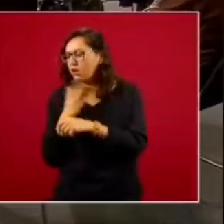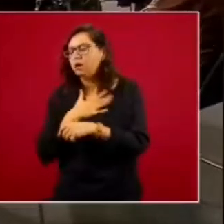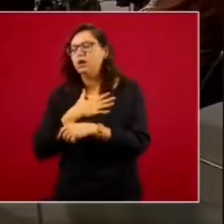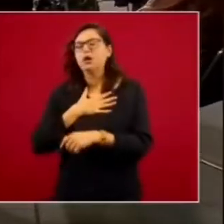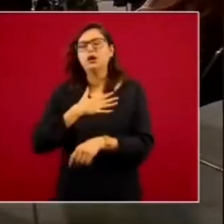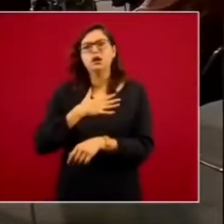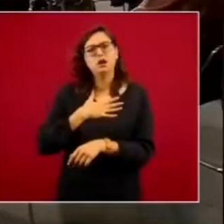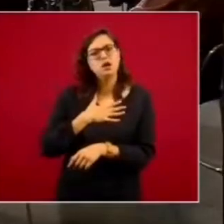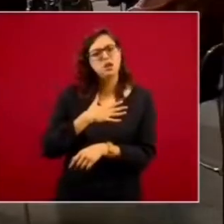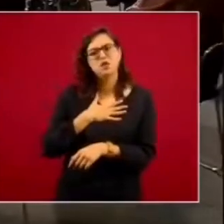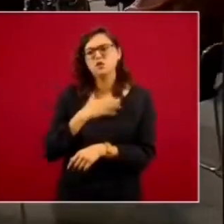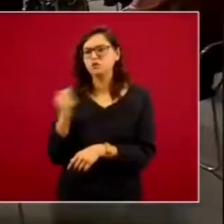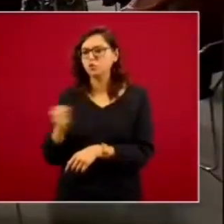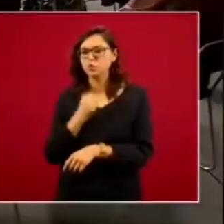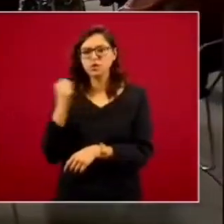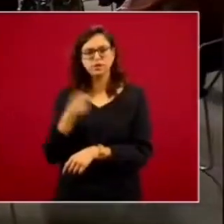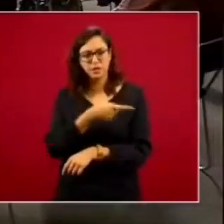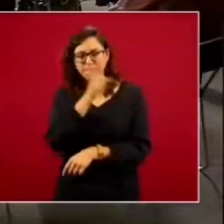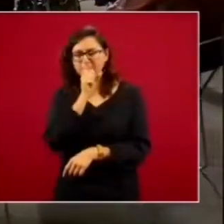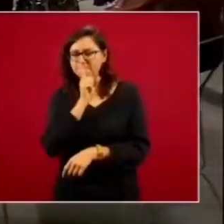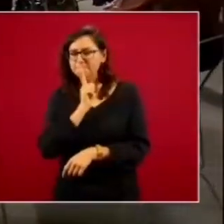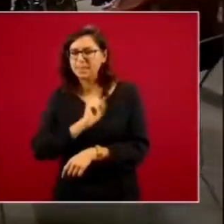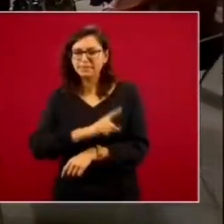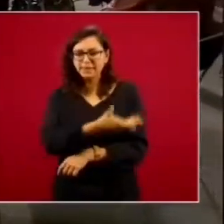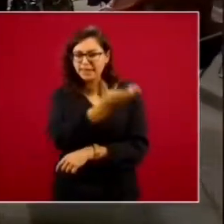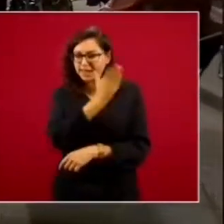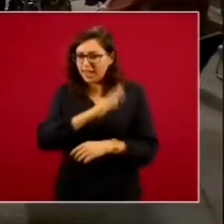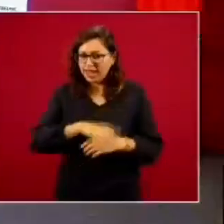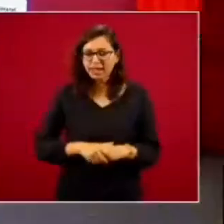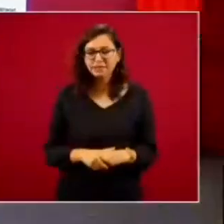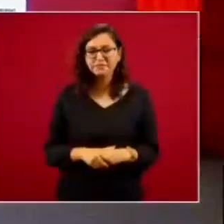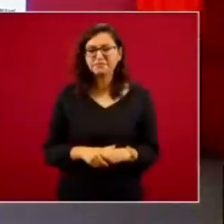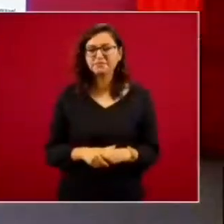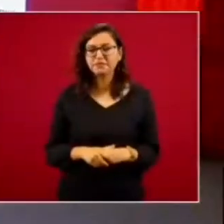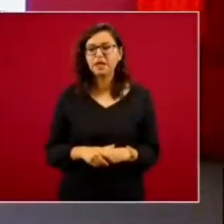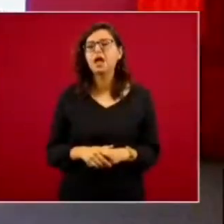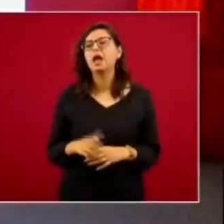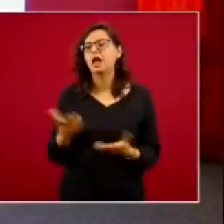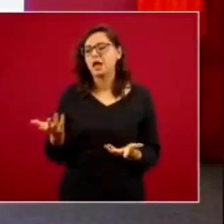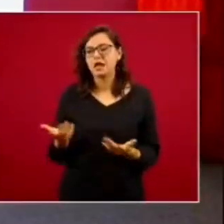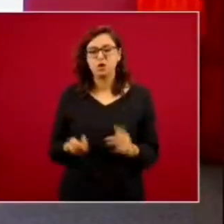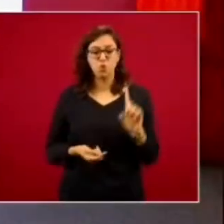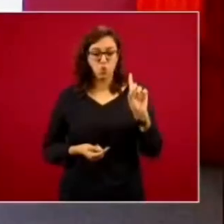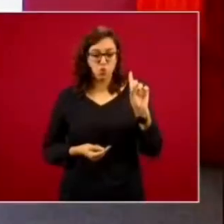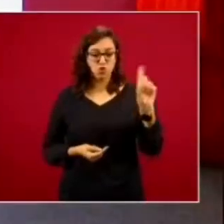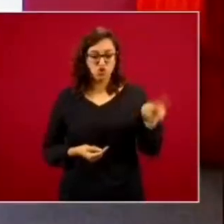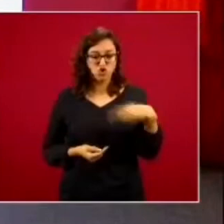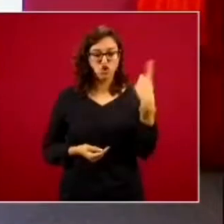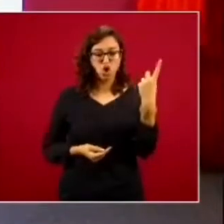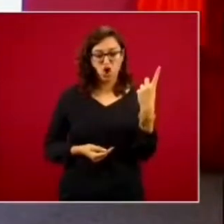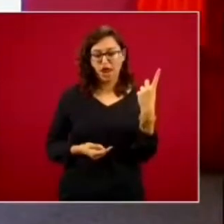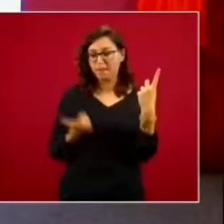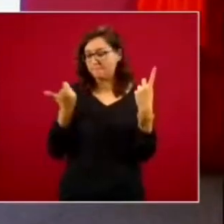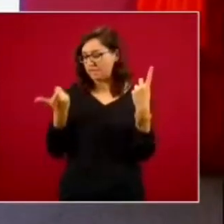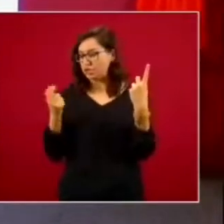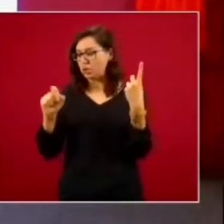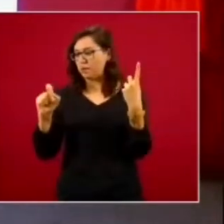afortunadamente no estaba así. Estaba, creo que en 21.70.